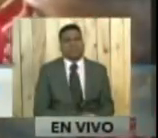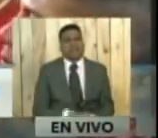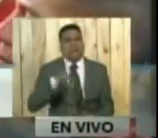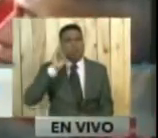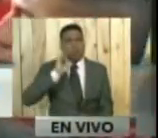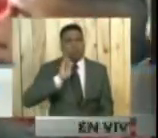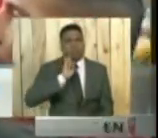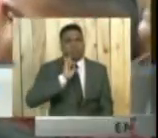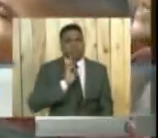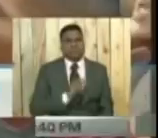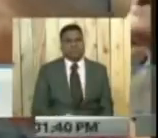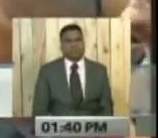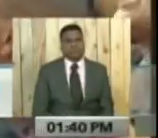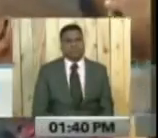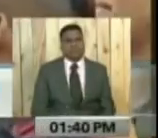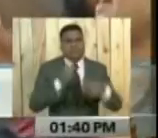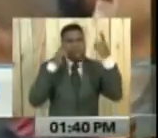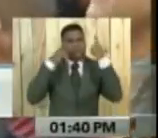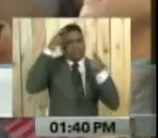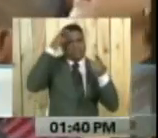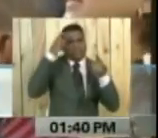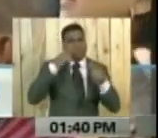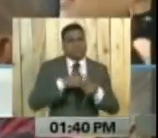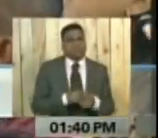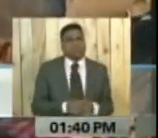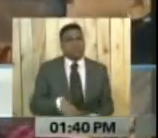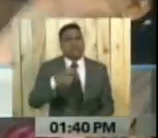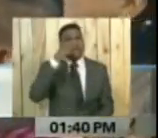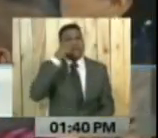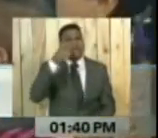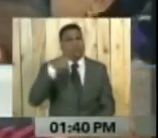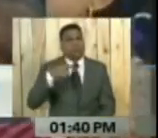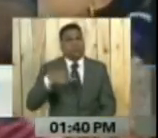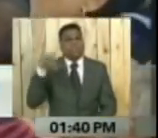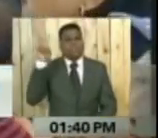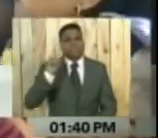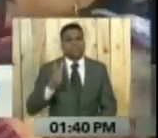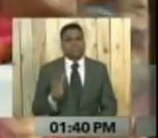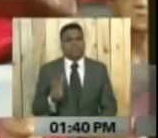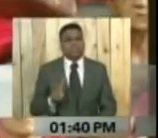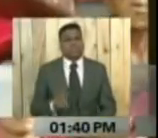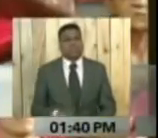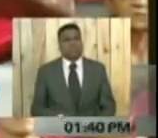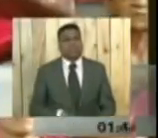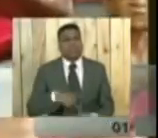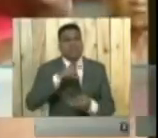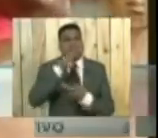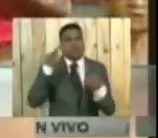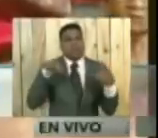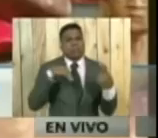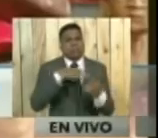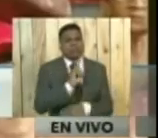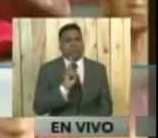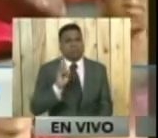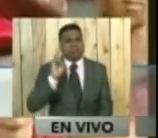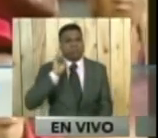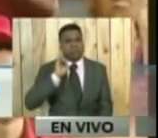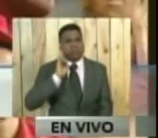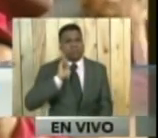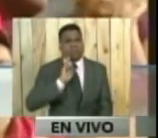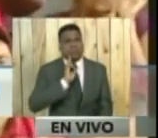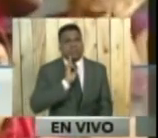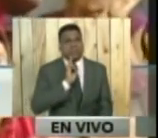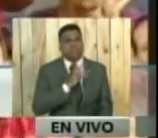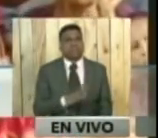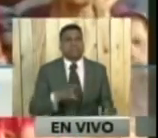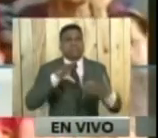Bolívar, a Chávez, al pueblo venezolano, a la revolución bolivariana, al